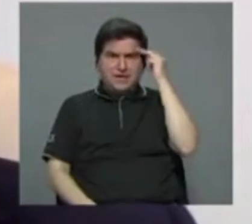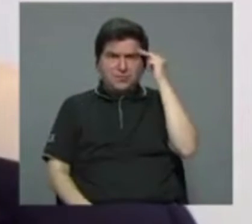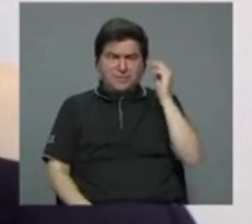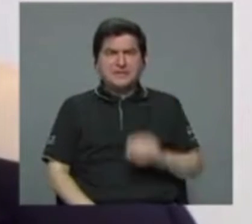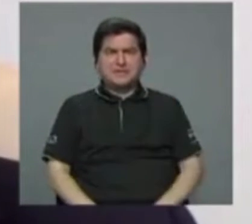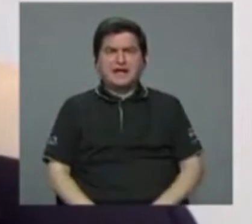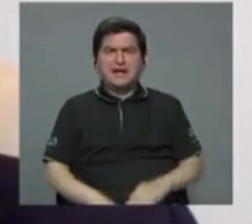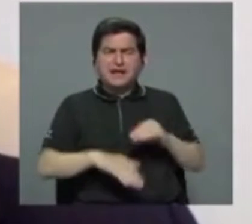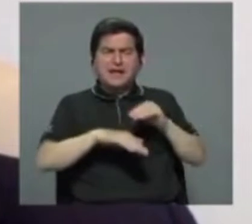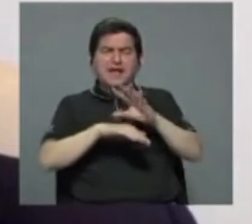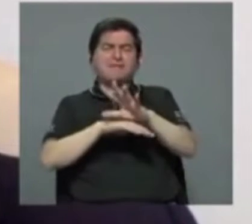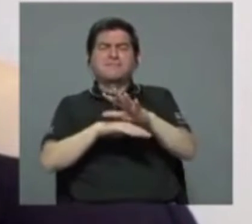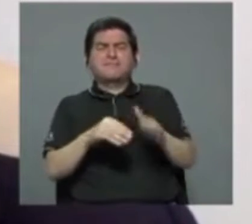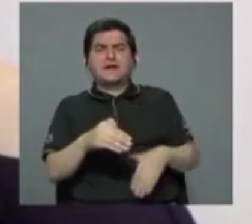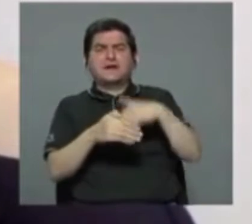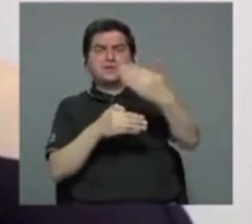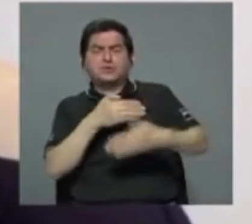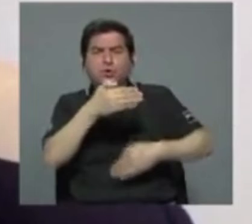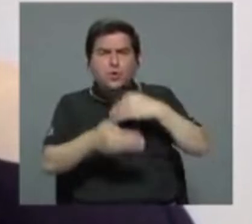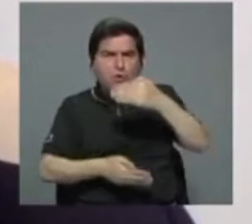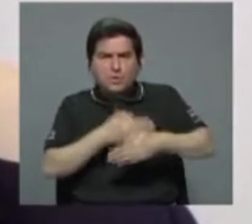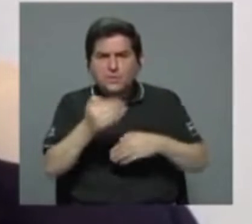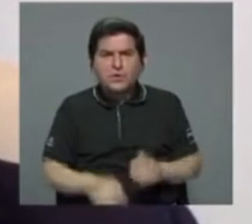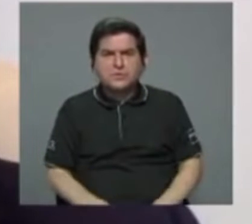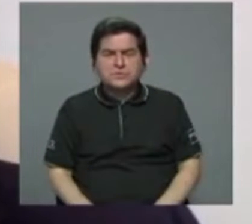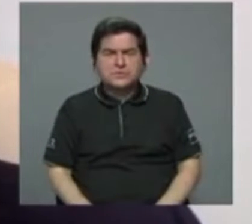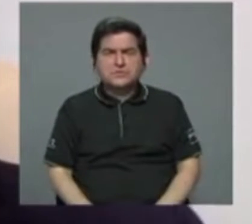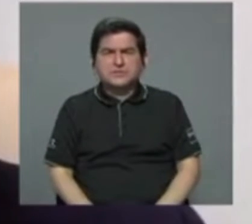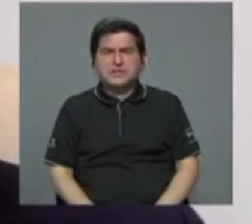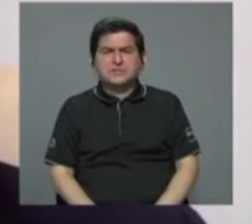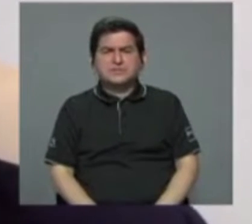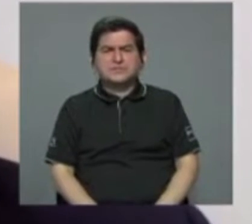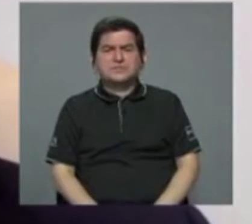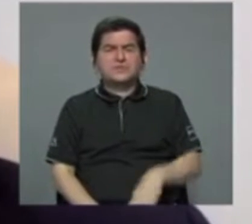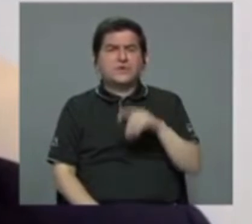consecuencia de un proceso de